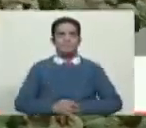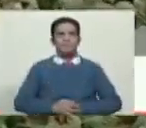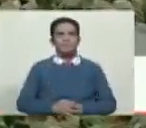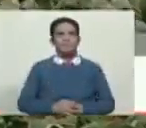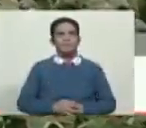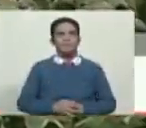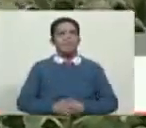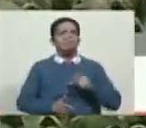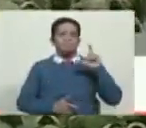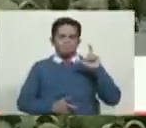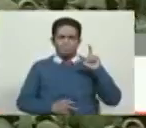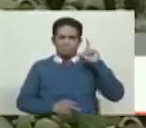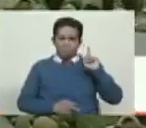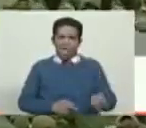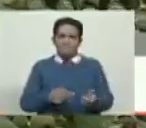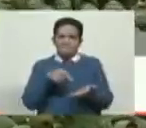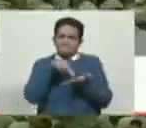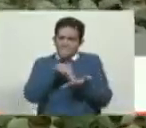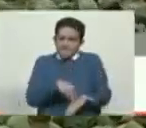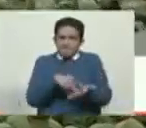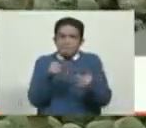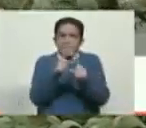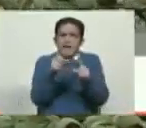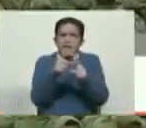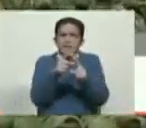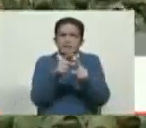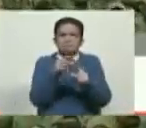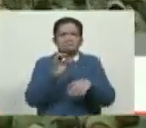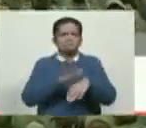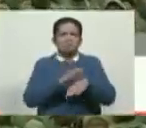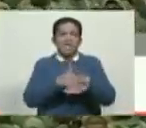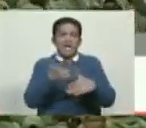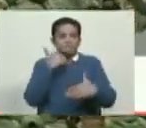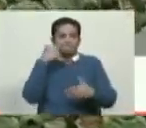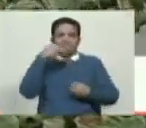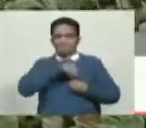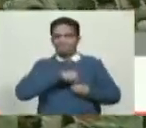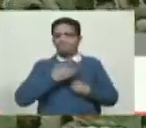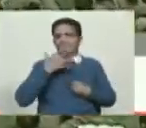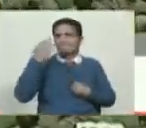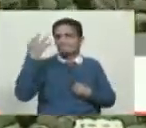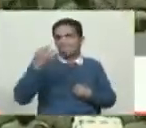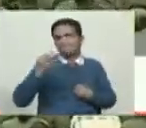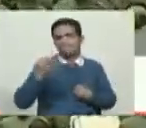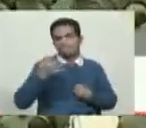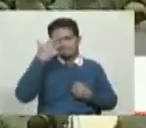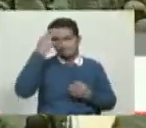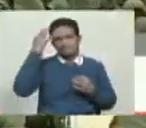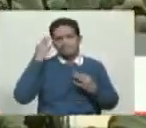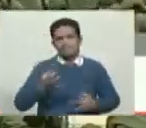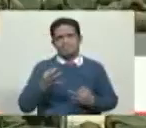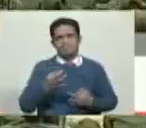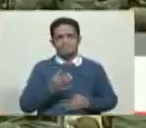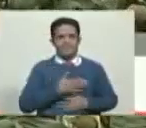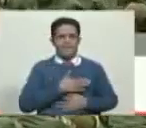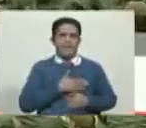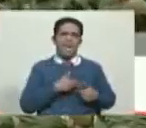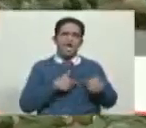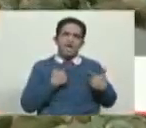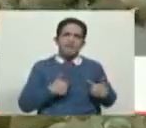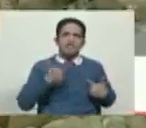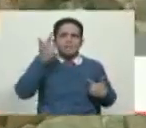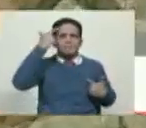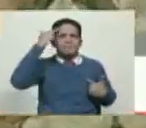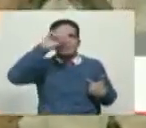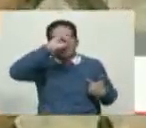Tiene que ser firme en las palabras porque surge de la convicción, de la verdad, del corazón y de una mente clara.